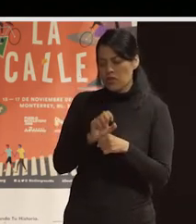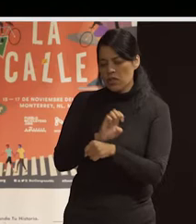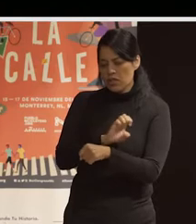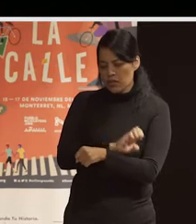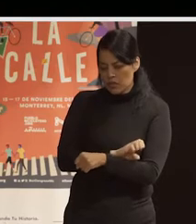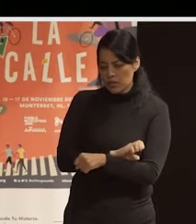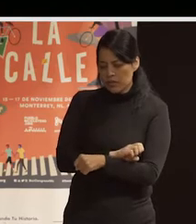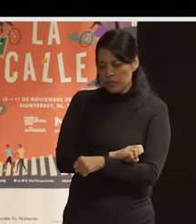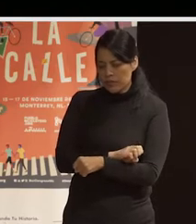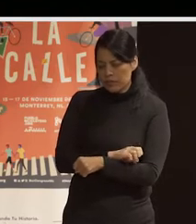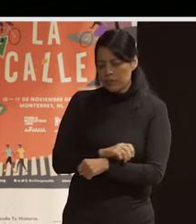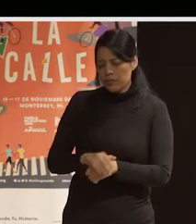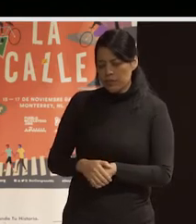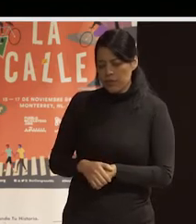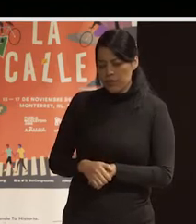mientras